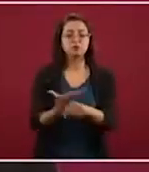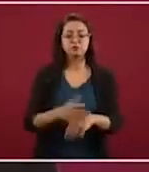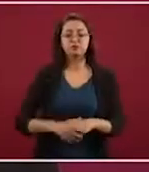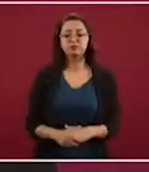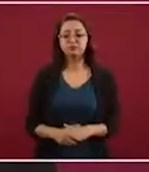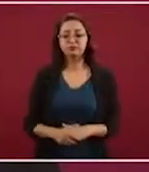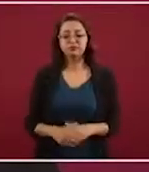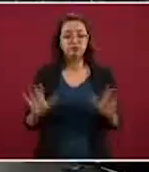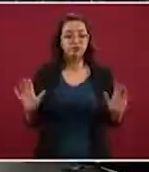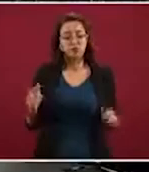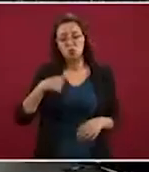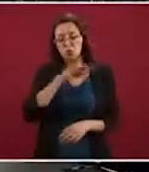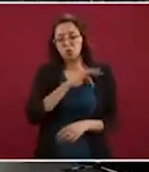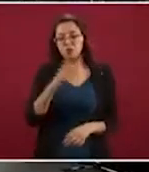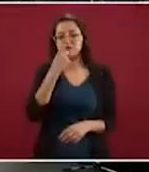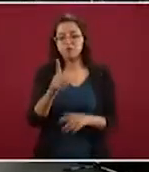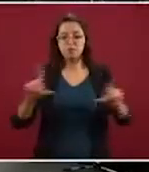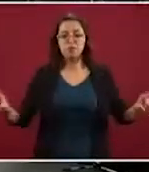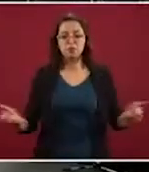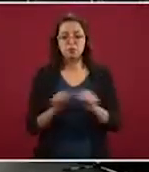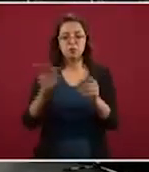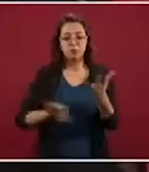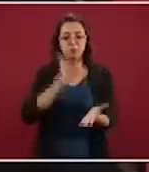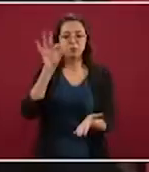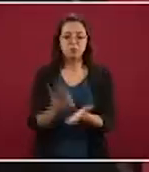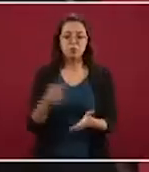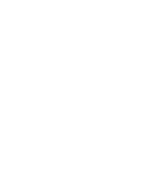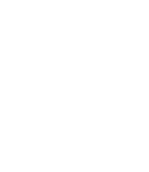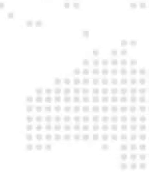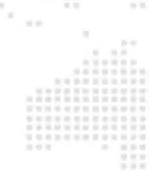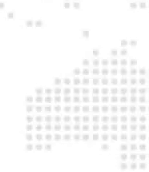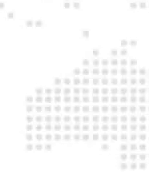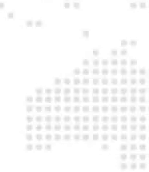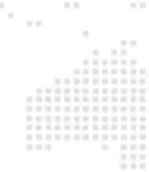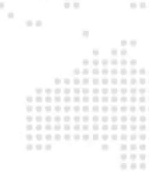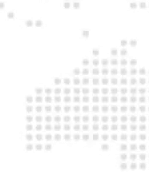Nada más saber. Eso es lo que puedo decir y voy a mandar un video. Porcentaje.